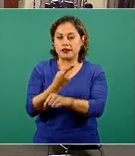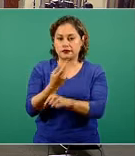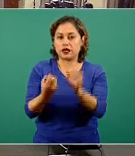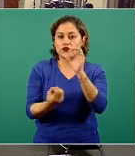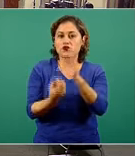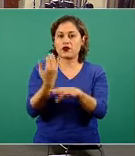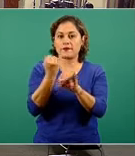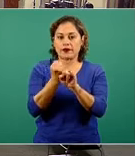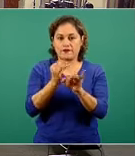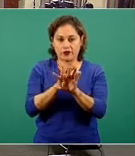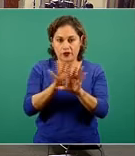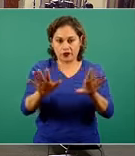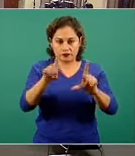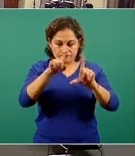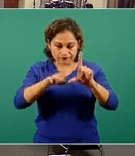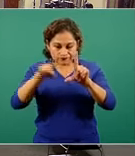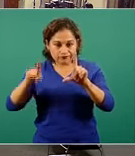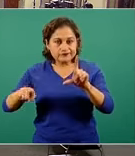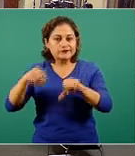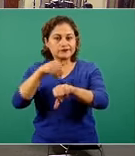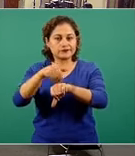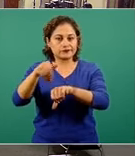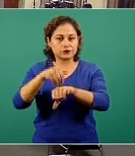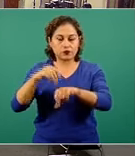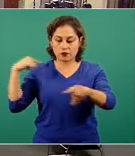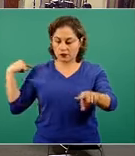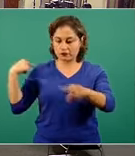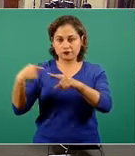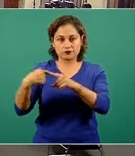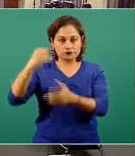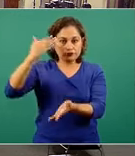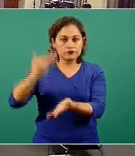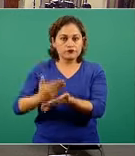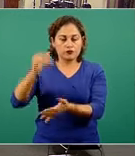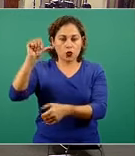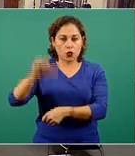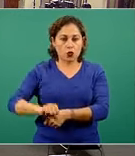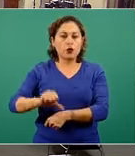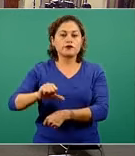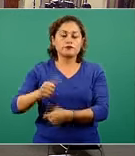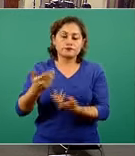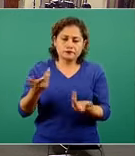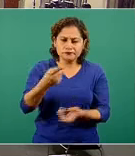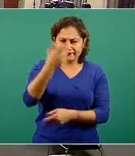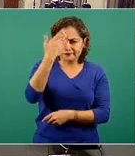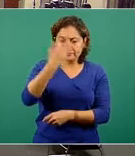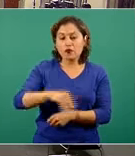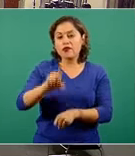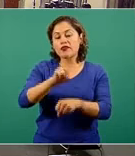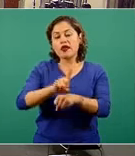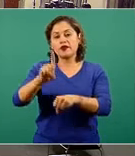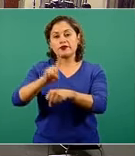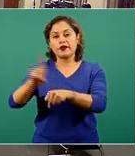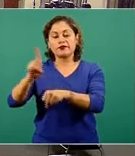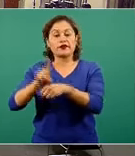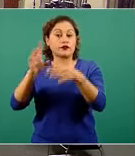los datos estadísticos al corte del día de hoy y, como todas las noches, también proceder a actualizar cómo